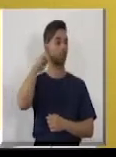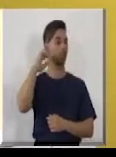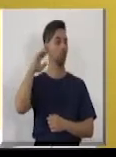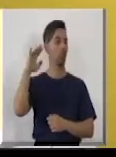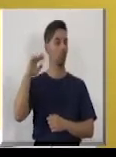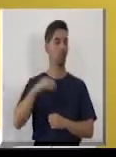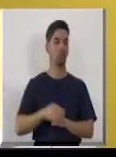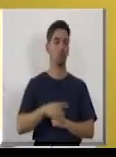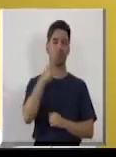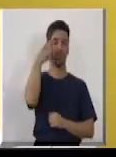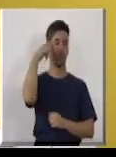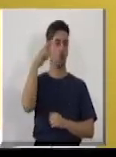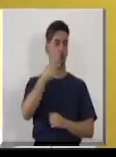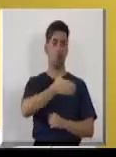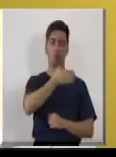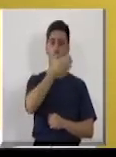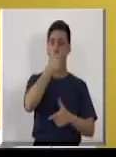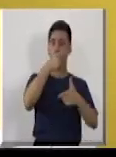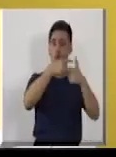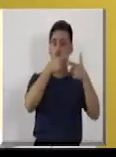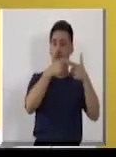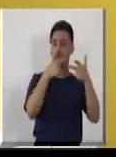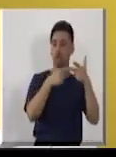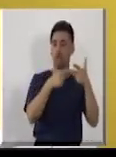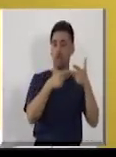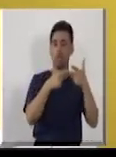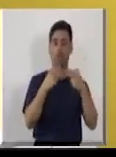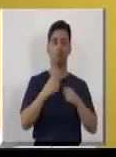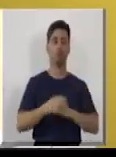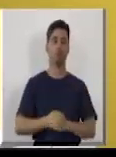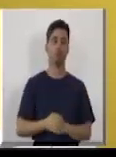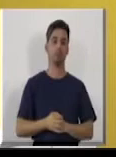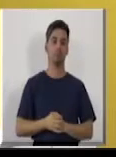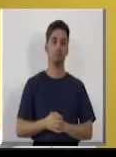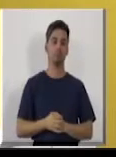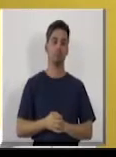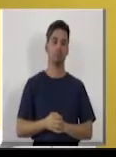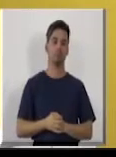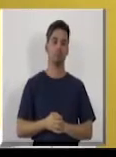periodo, frecuencia, amplitud, longitud de onda y velocidad.